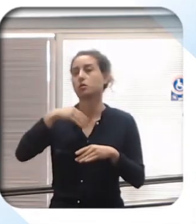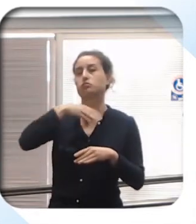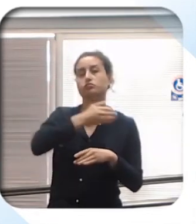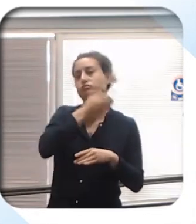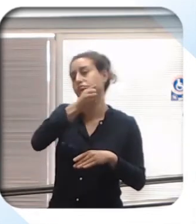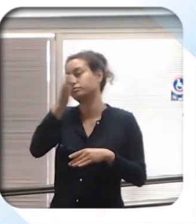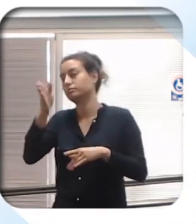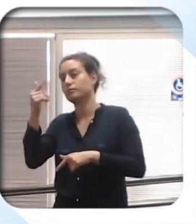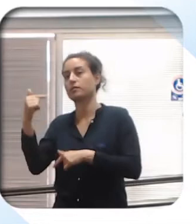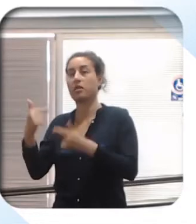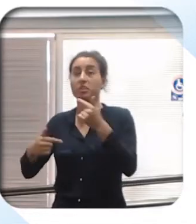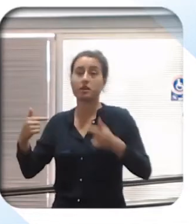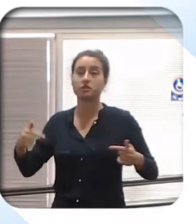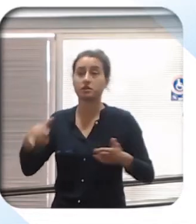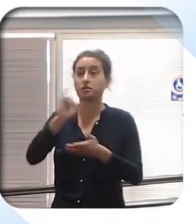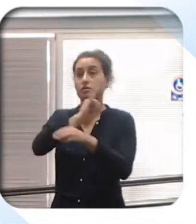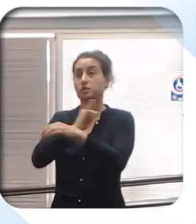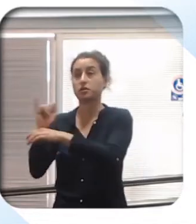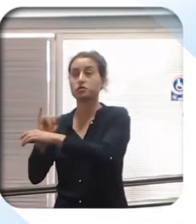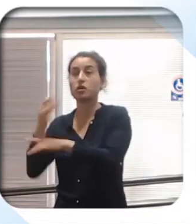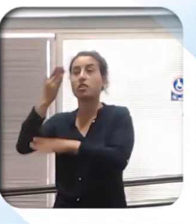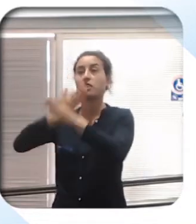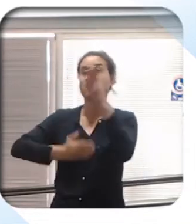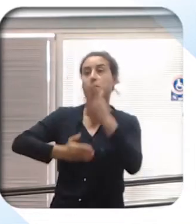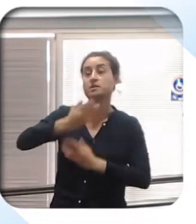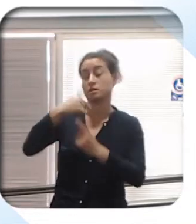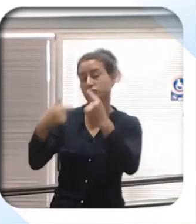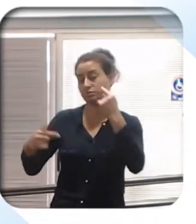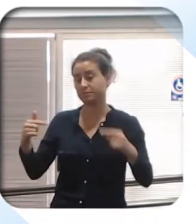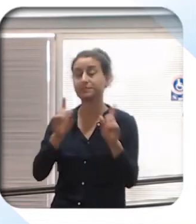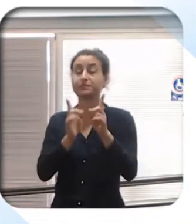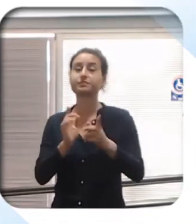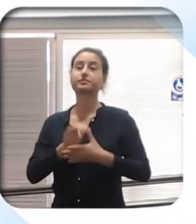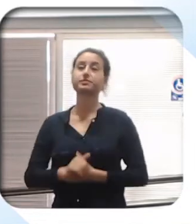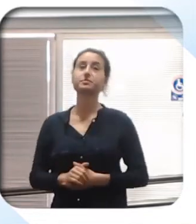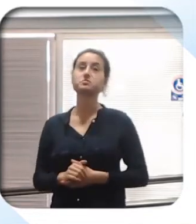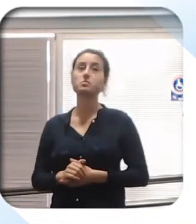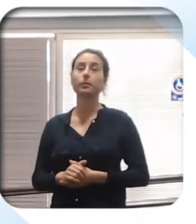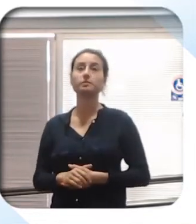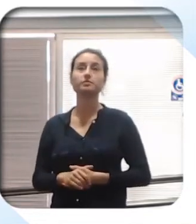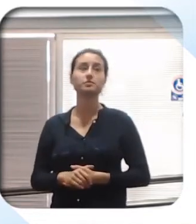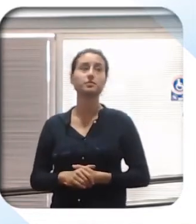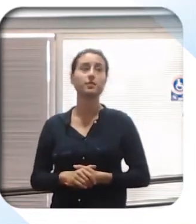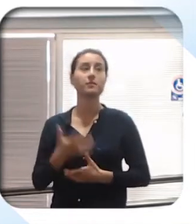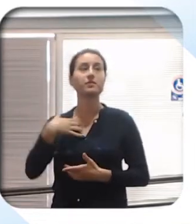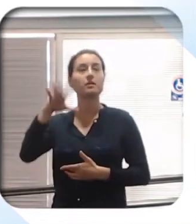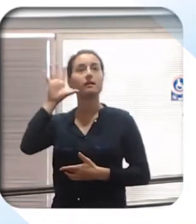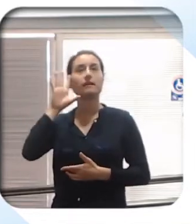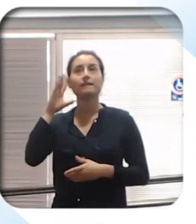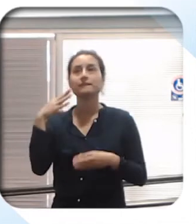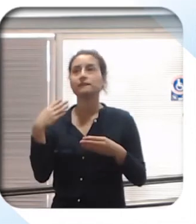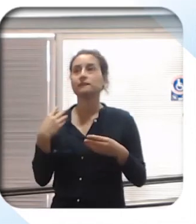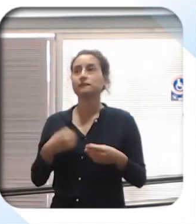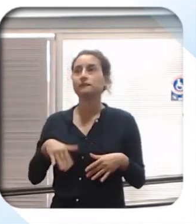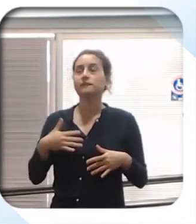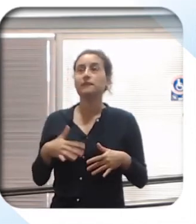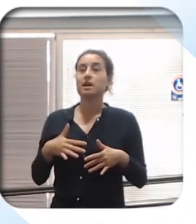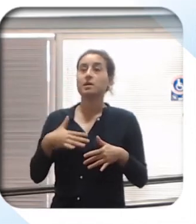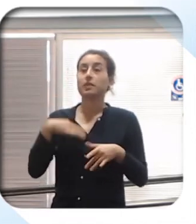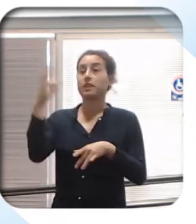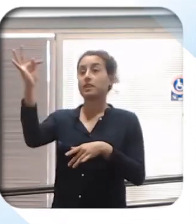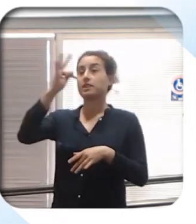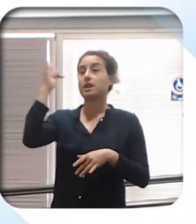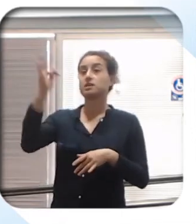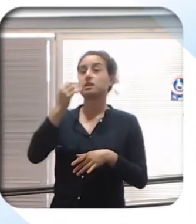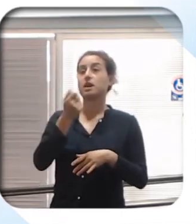por todos lados, por todos los tipos de discapacidades también, y me acordaba muchísimo mis